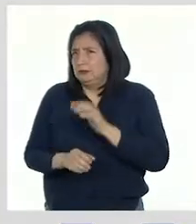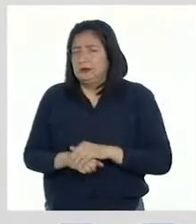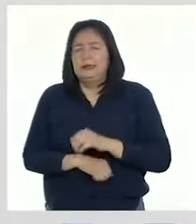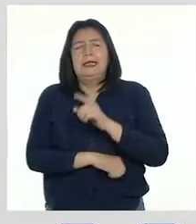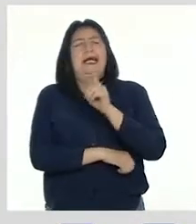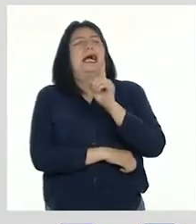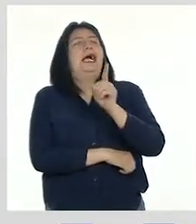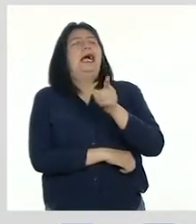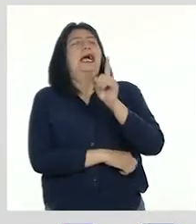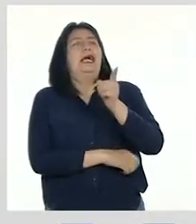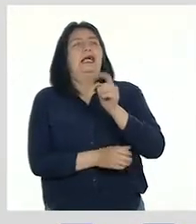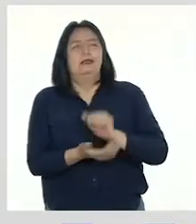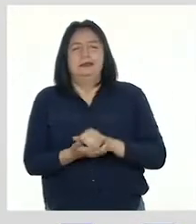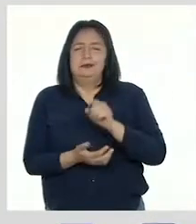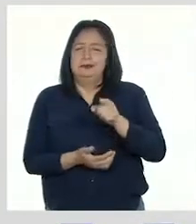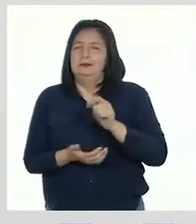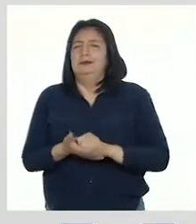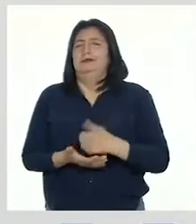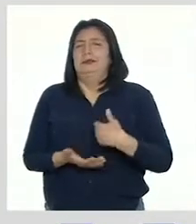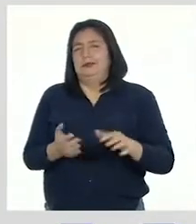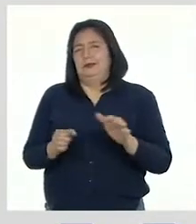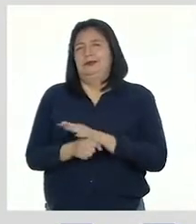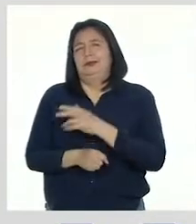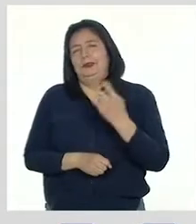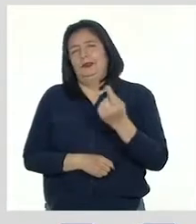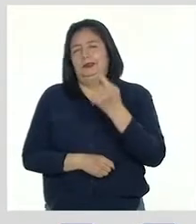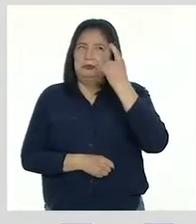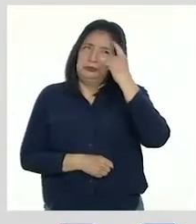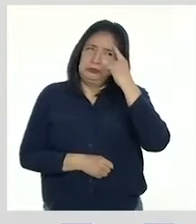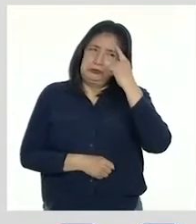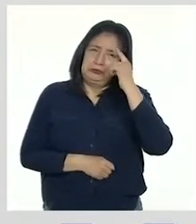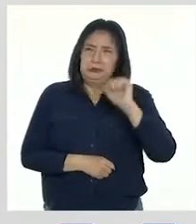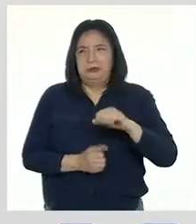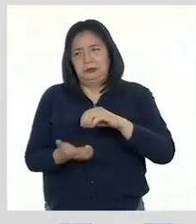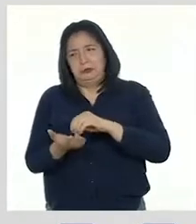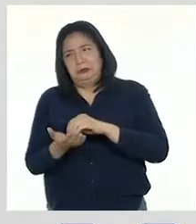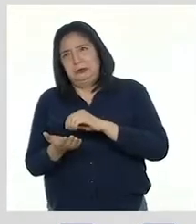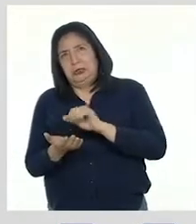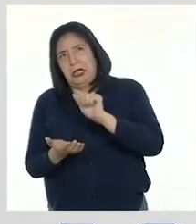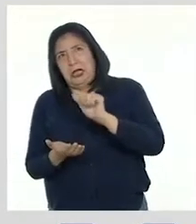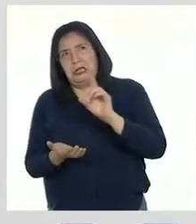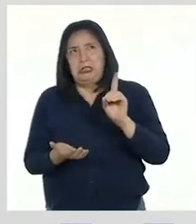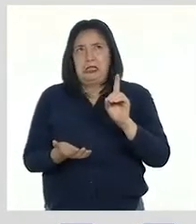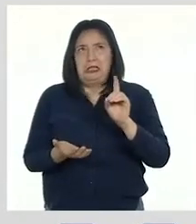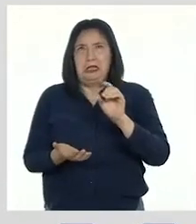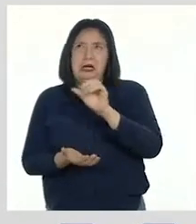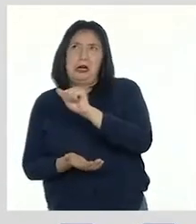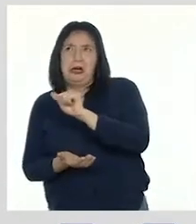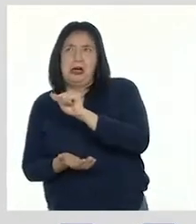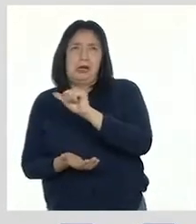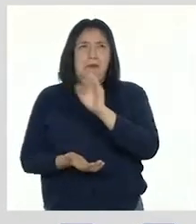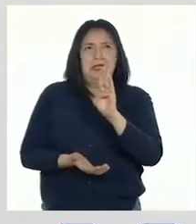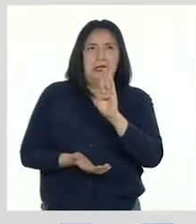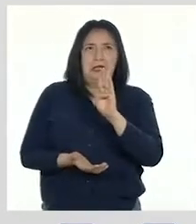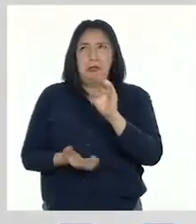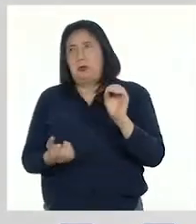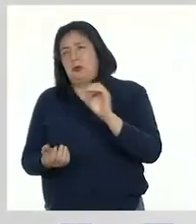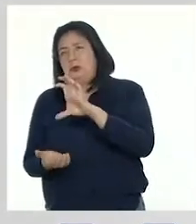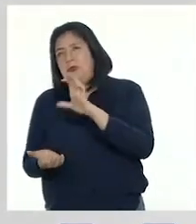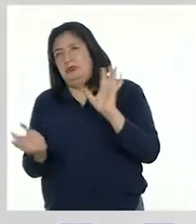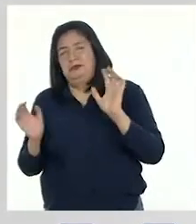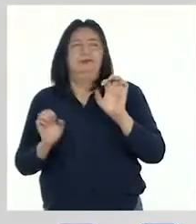Ah, claro. Eso es mucho más completo que solo pensar que si nos van a poner una A, D, A, B o C.